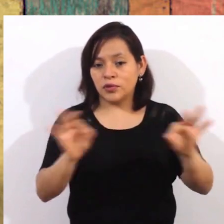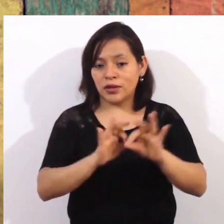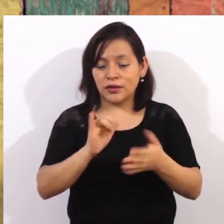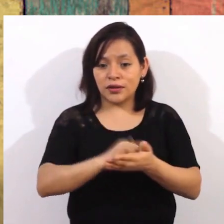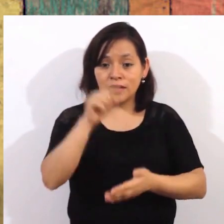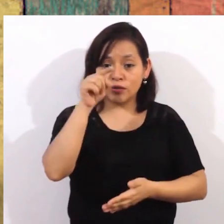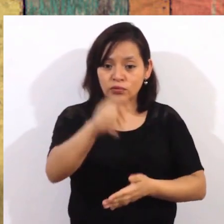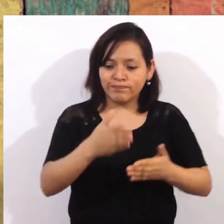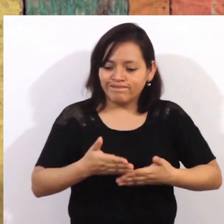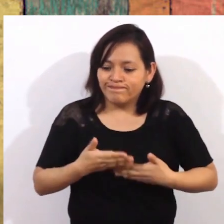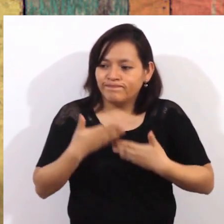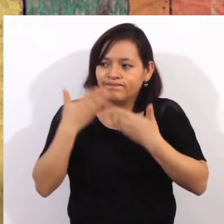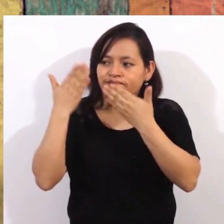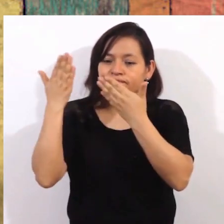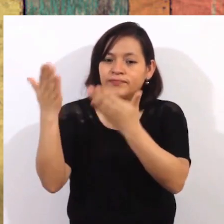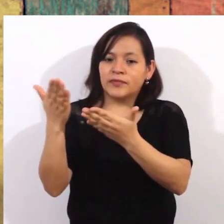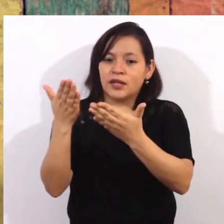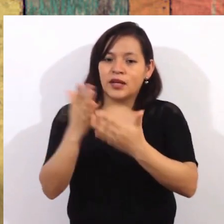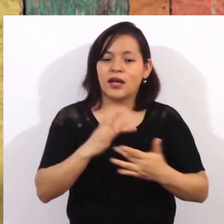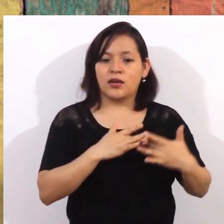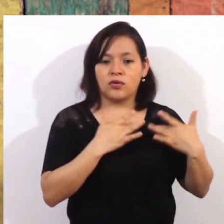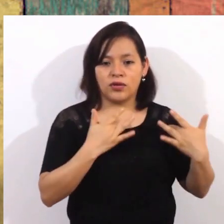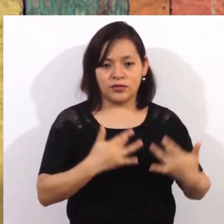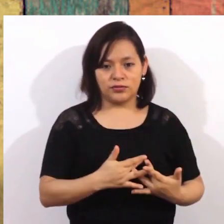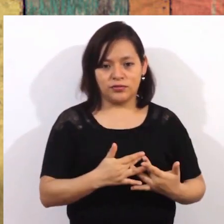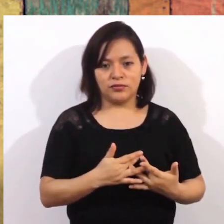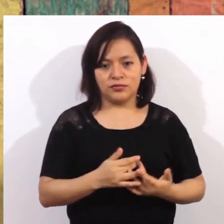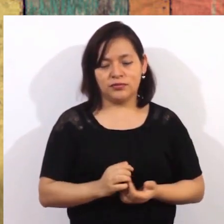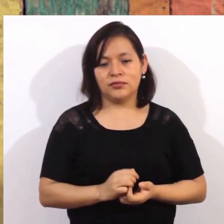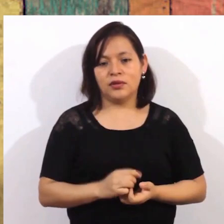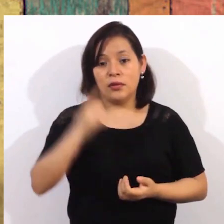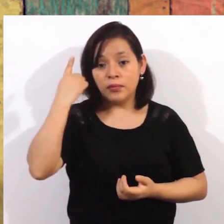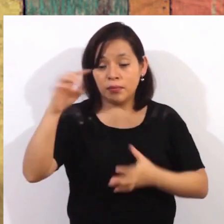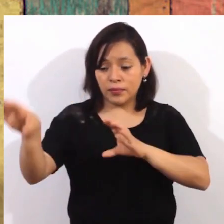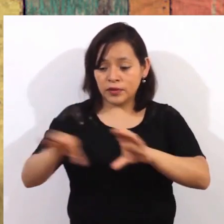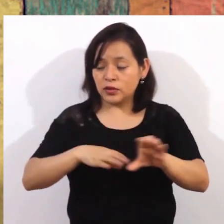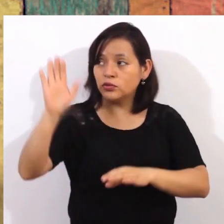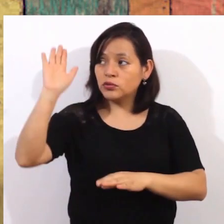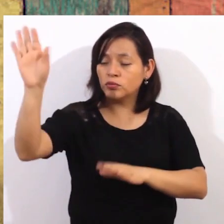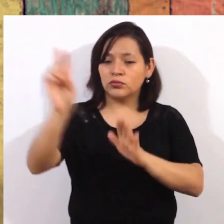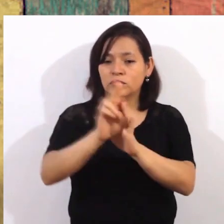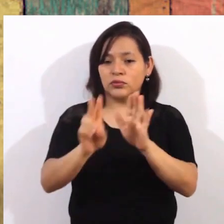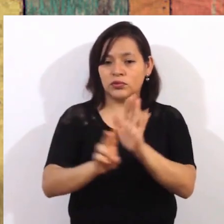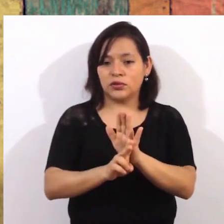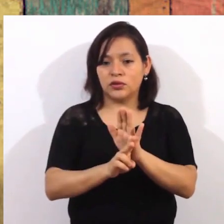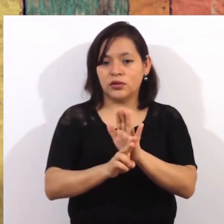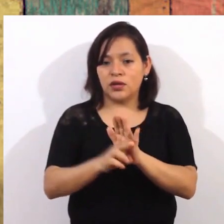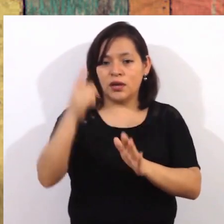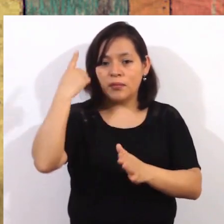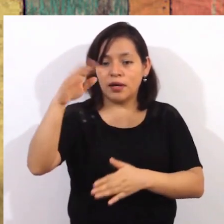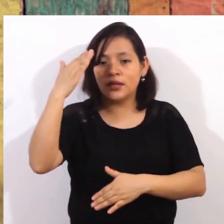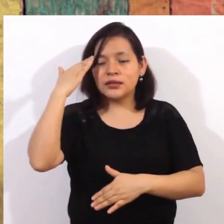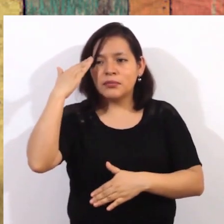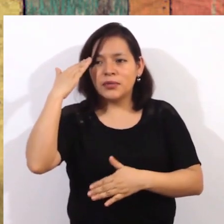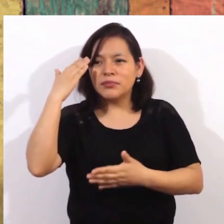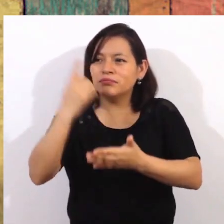tú dispongas, que yo disponga nuestros corazones para hacer la voluntad de Dios, para saber